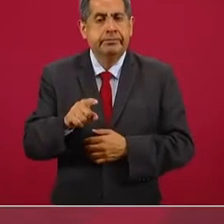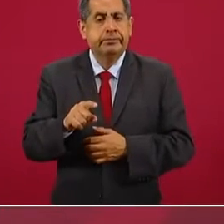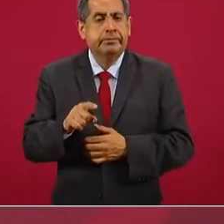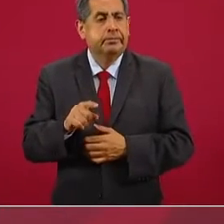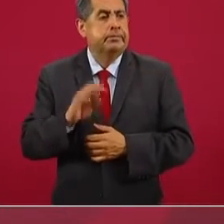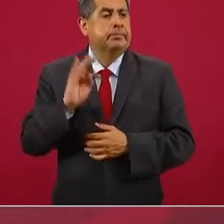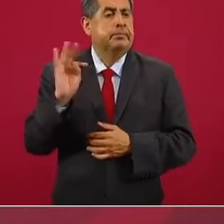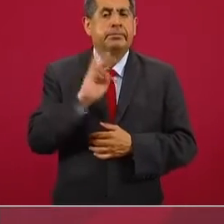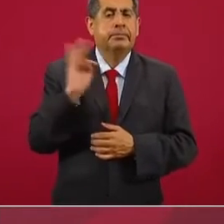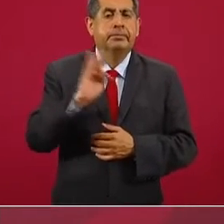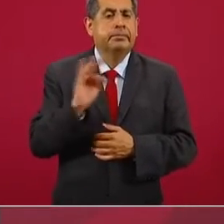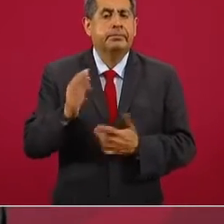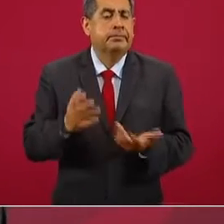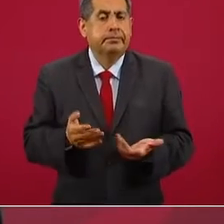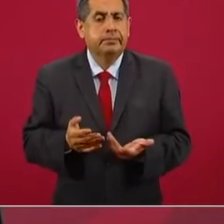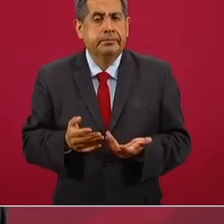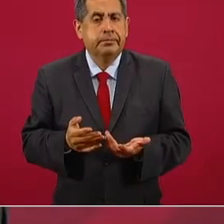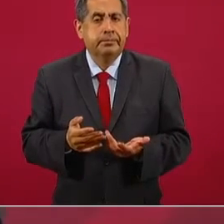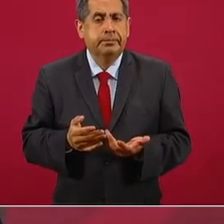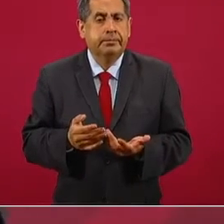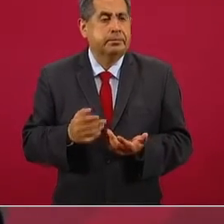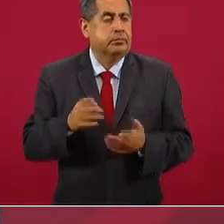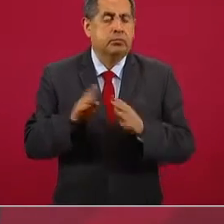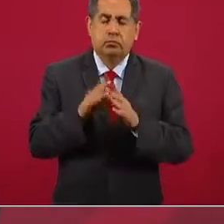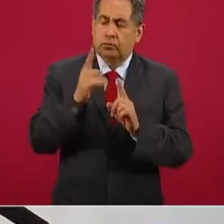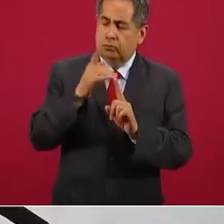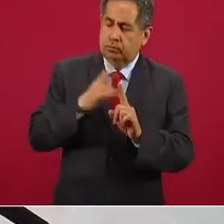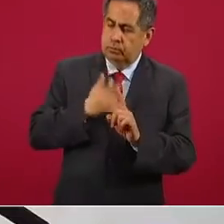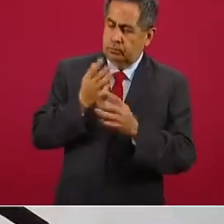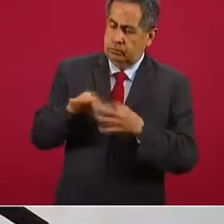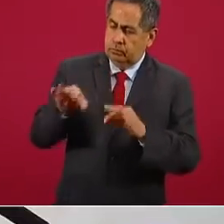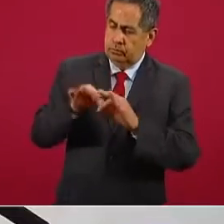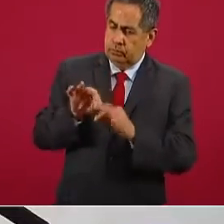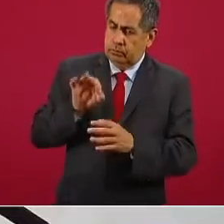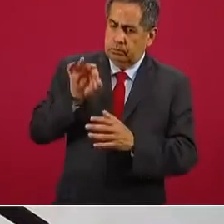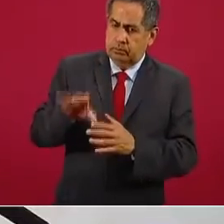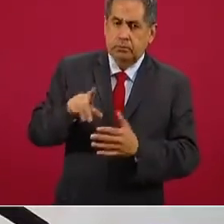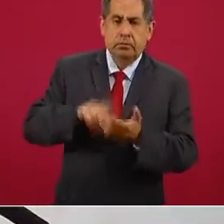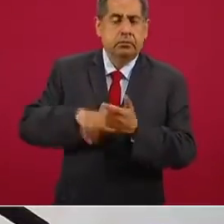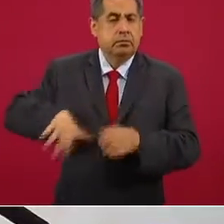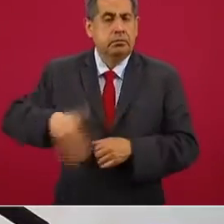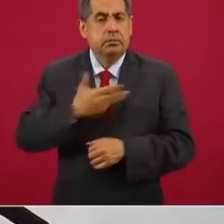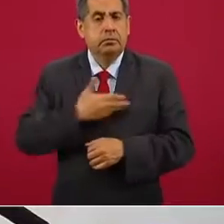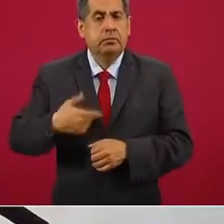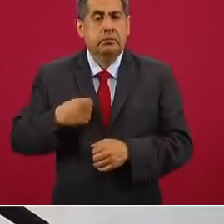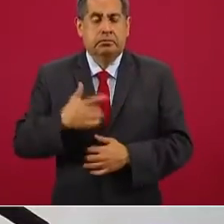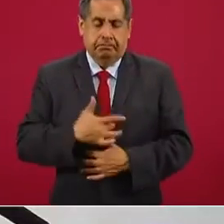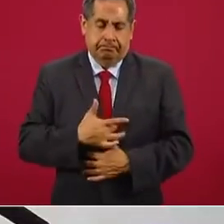ayudar si no hubiera tenido un ingrediente fundamental que ha mencionado aquí el presidente,